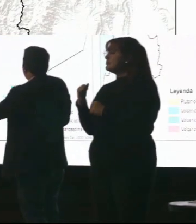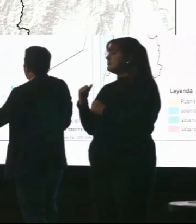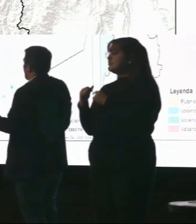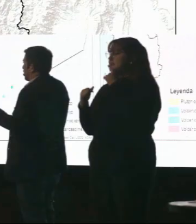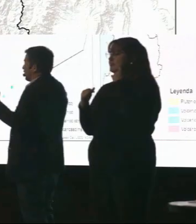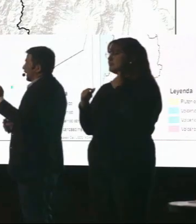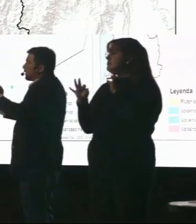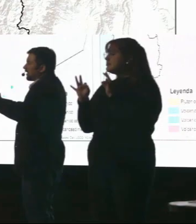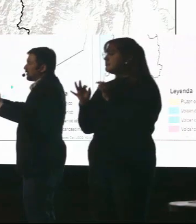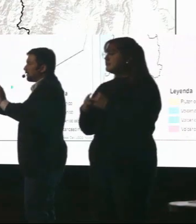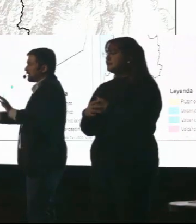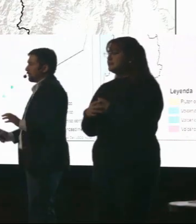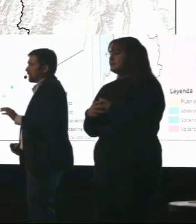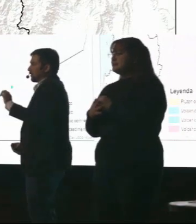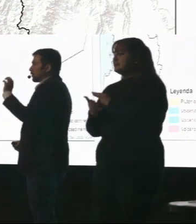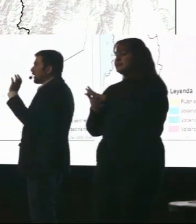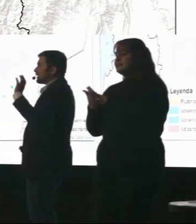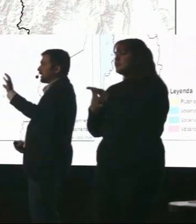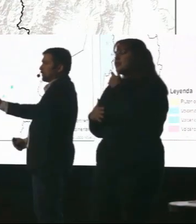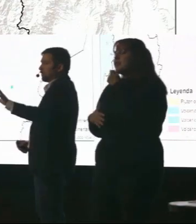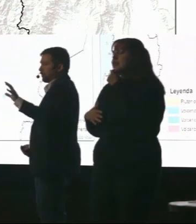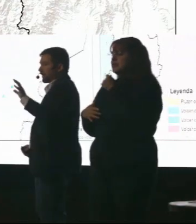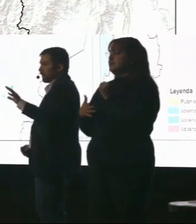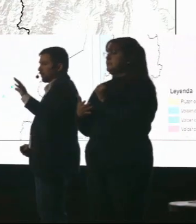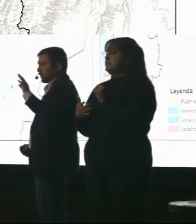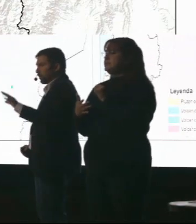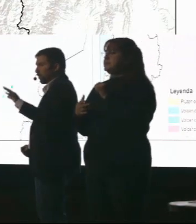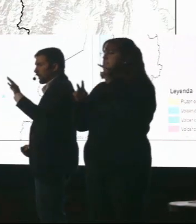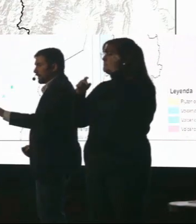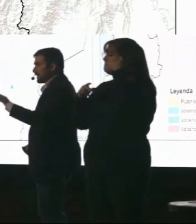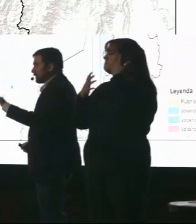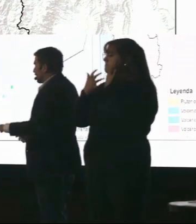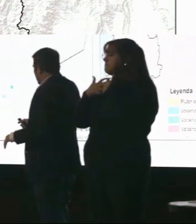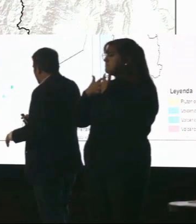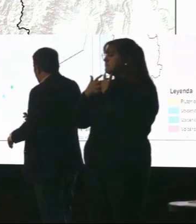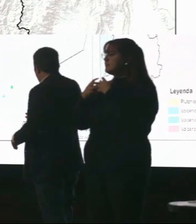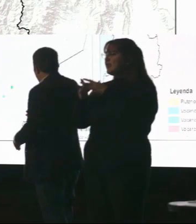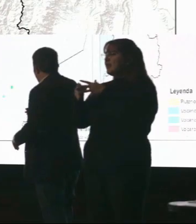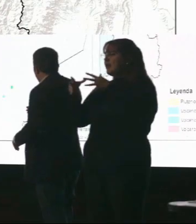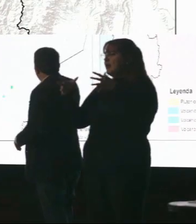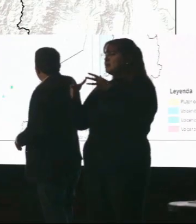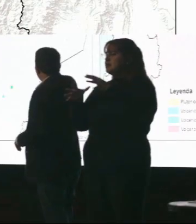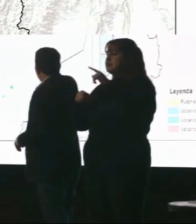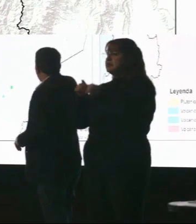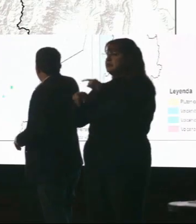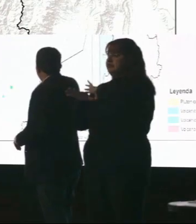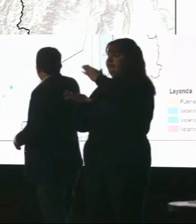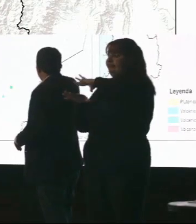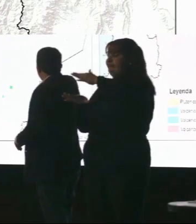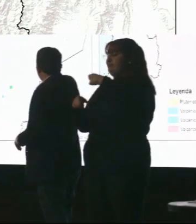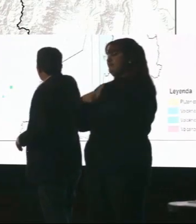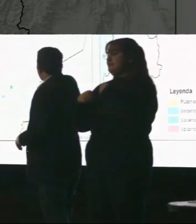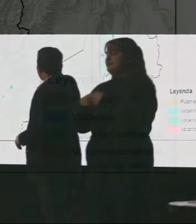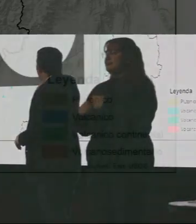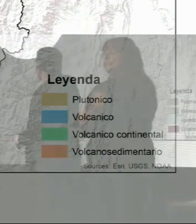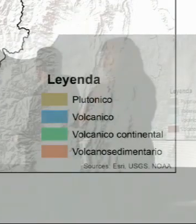Hagamos un ejercicio bien simple. Si nosotros analizamos, por ejemplo, lo que ocurre con los grandes yacimientos, por ejemplo, veamos los de